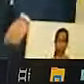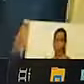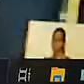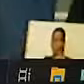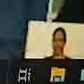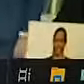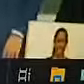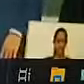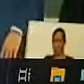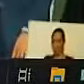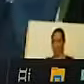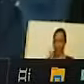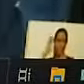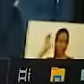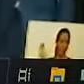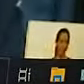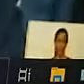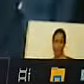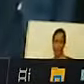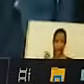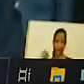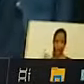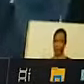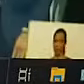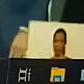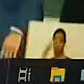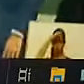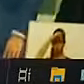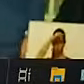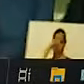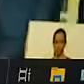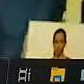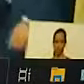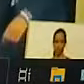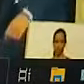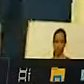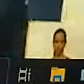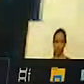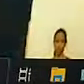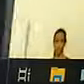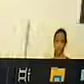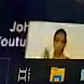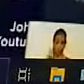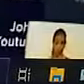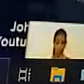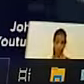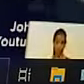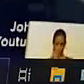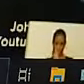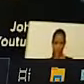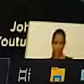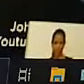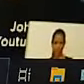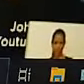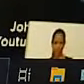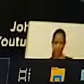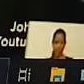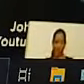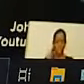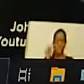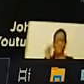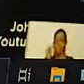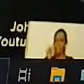cuántos países y el que va y tiene reuniones con Trump. De él tú esperarías la más mínima